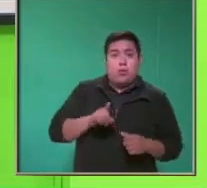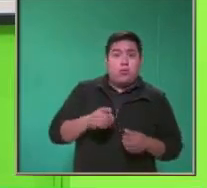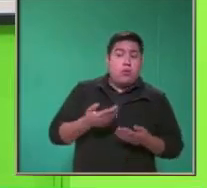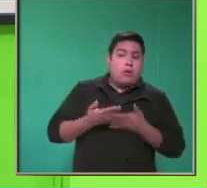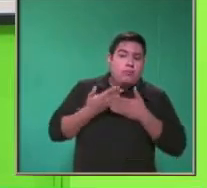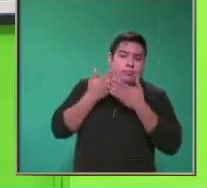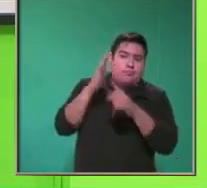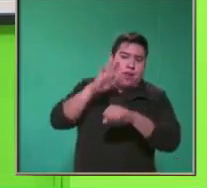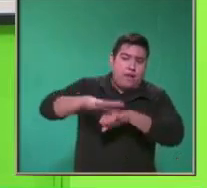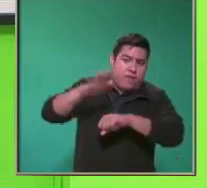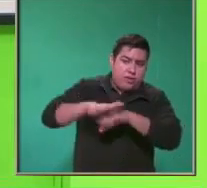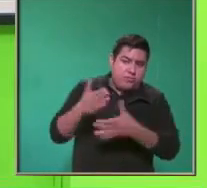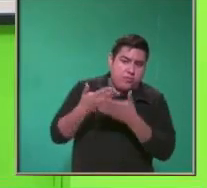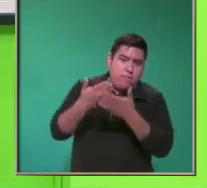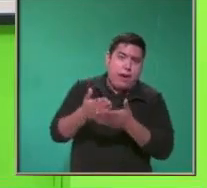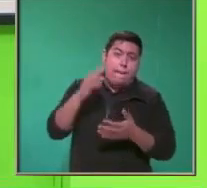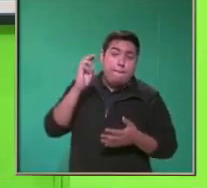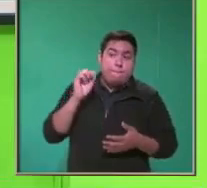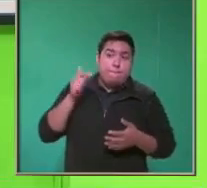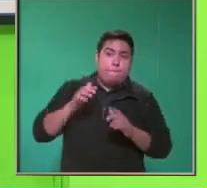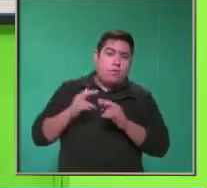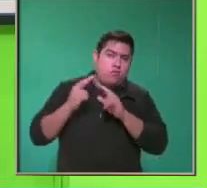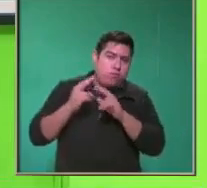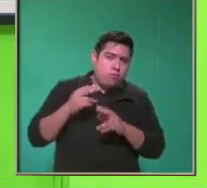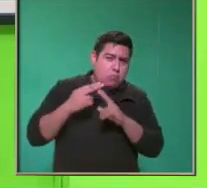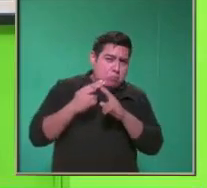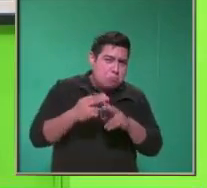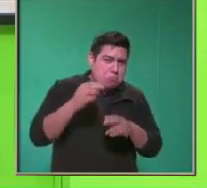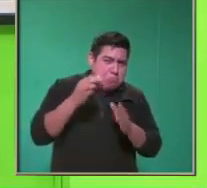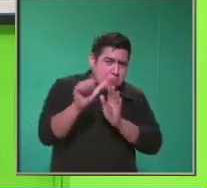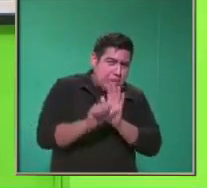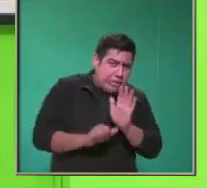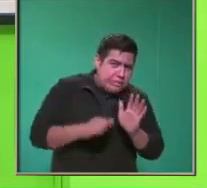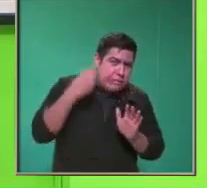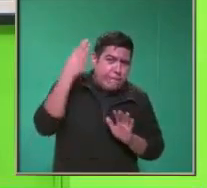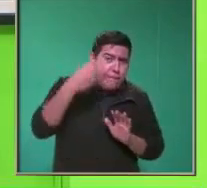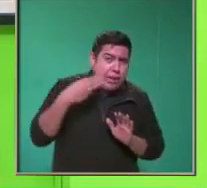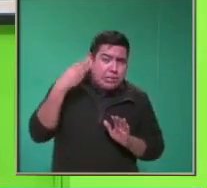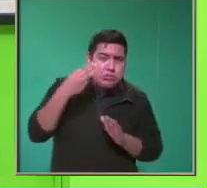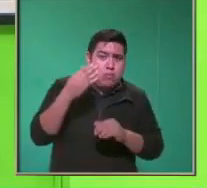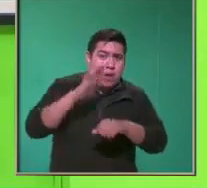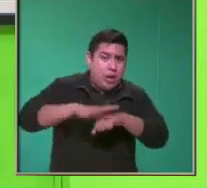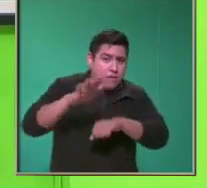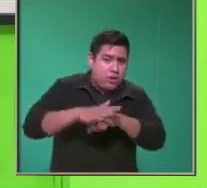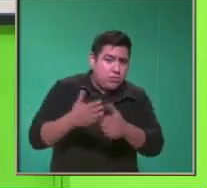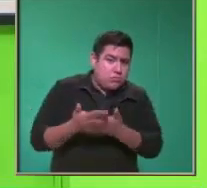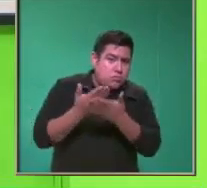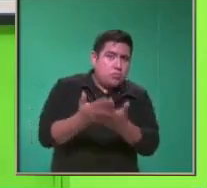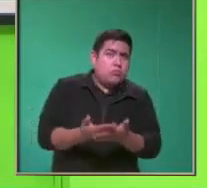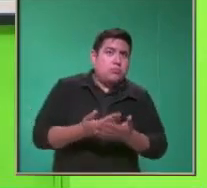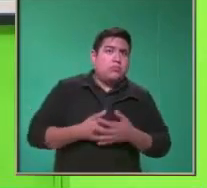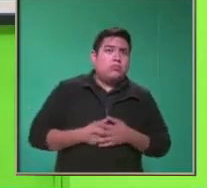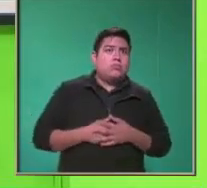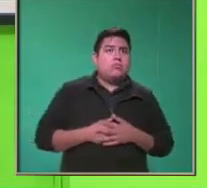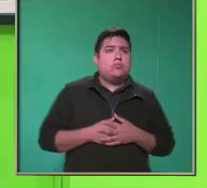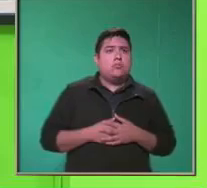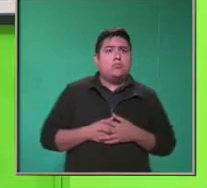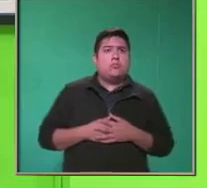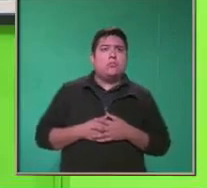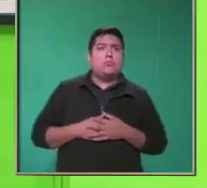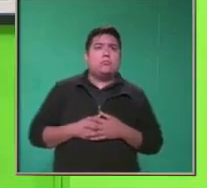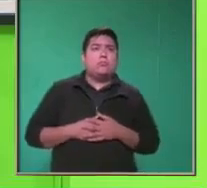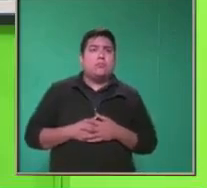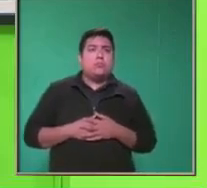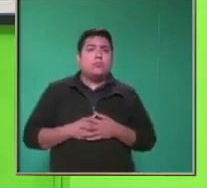entregar. Para el mes de marzo estaremos terminando el trimestre 2 y estaremos evaluando a mediados de ese mes, y entonces